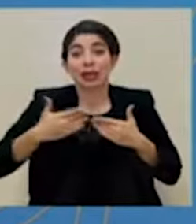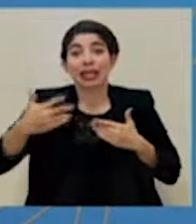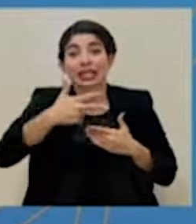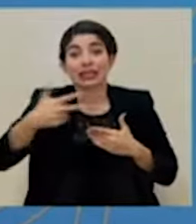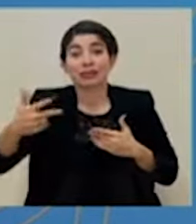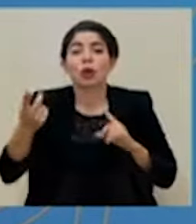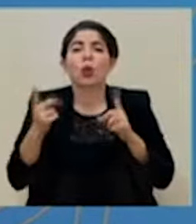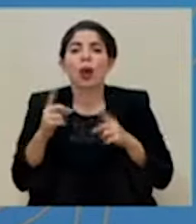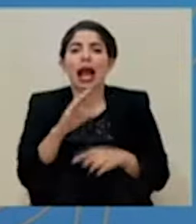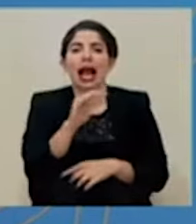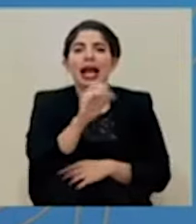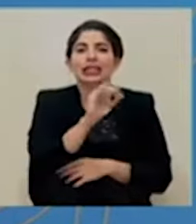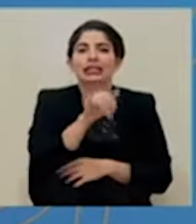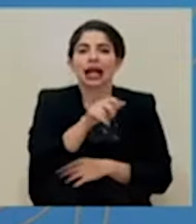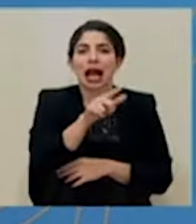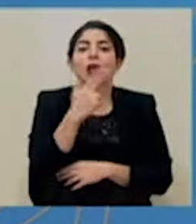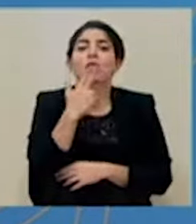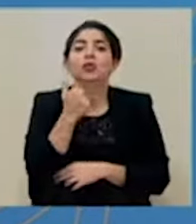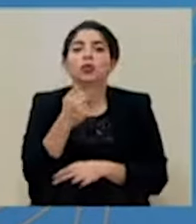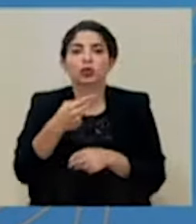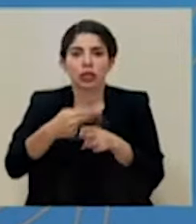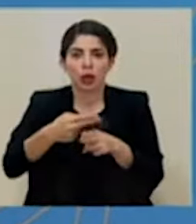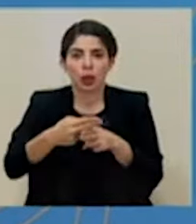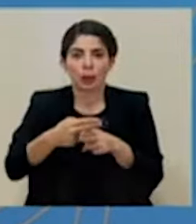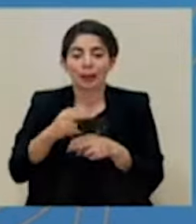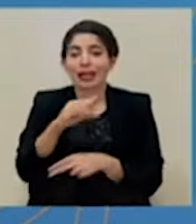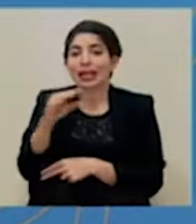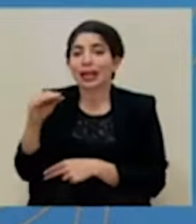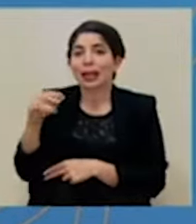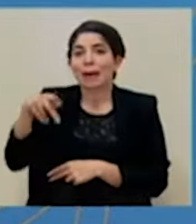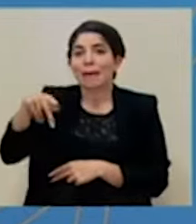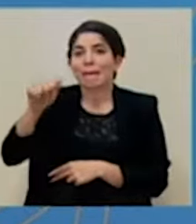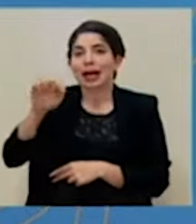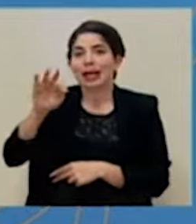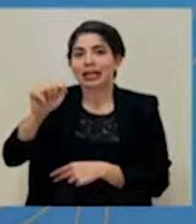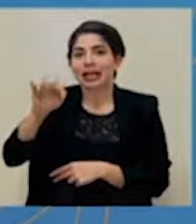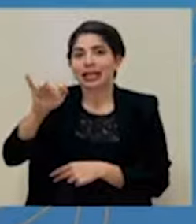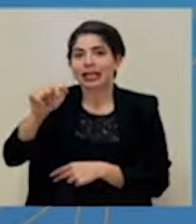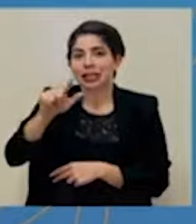son Cascajal, Dulce Nombre, y Patatillo.